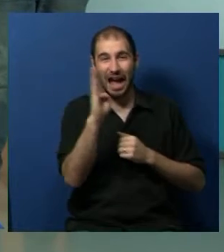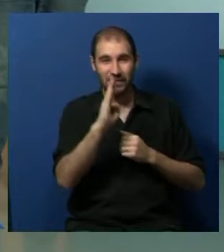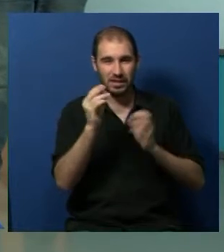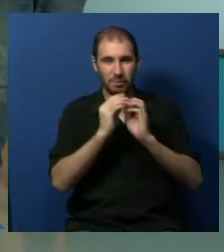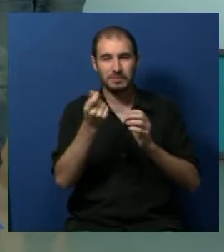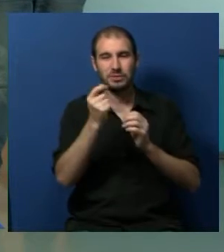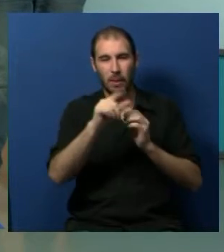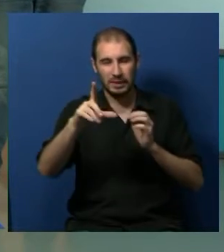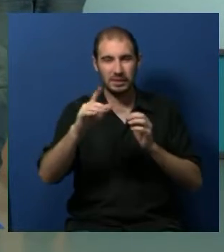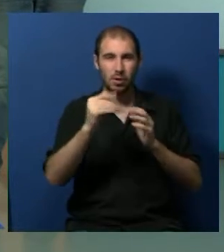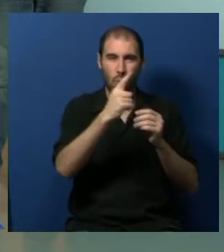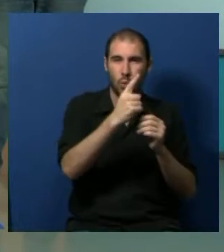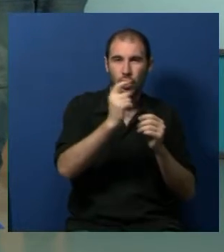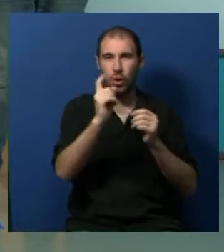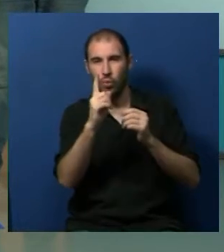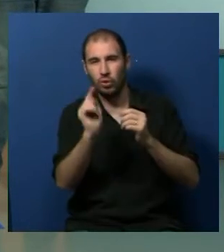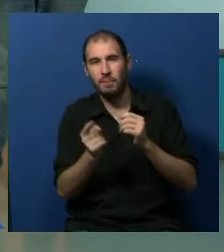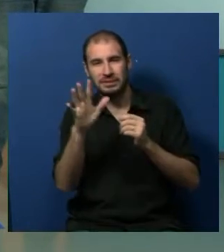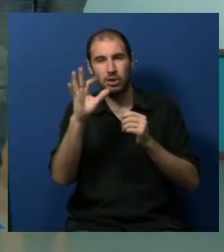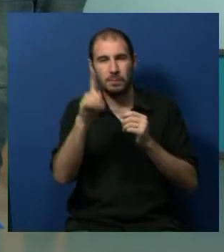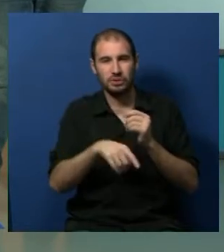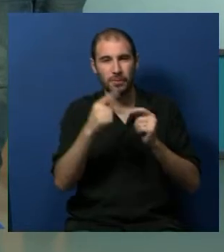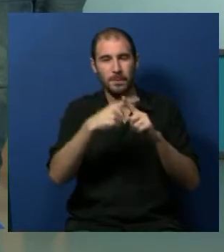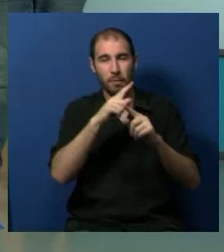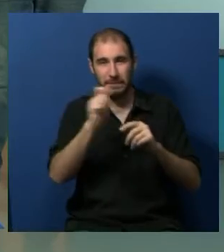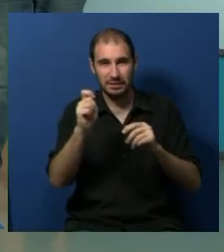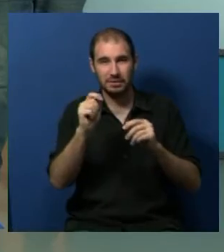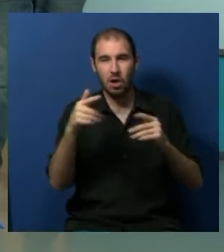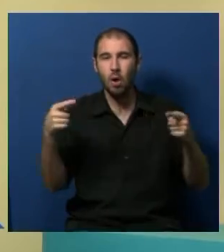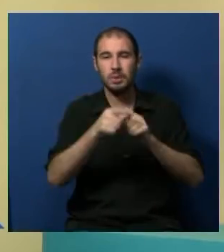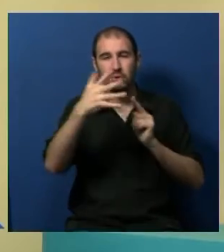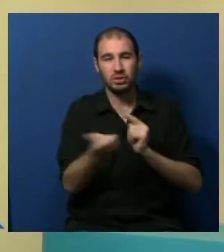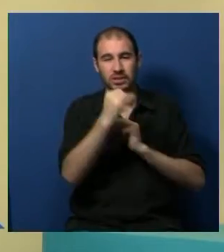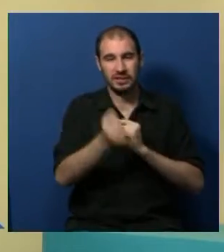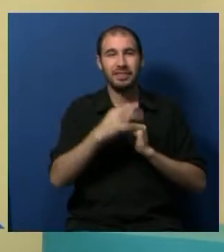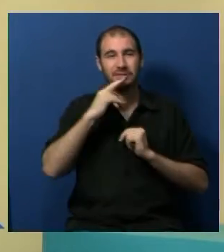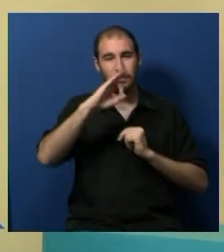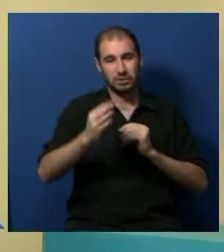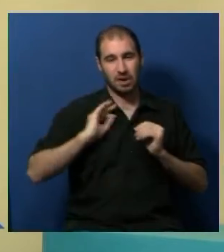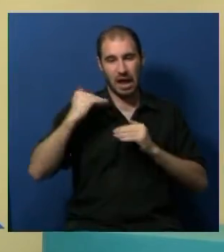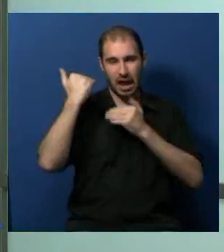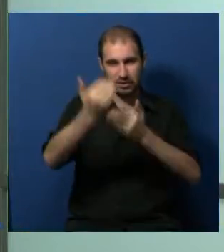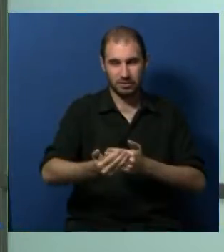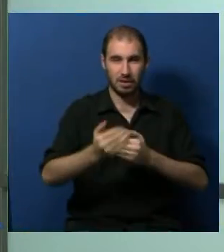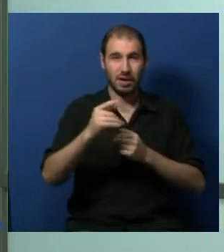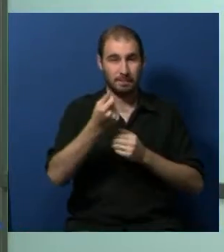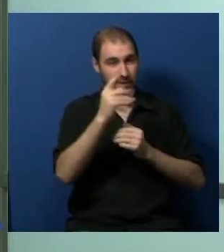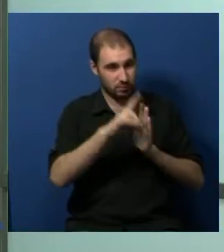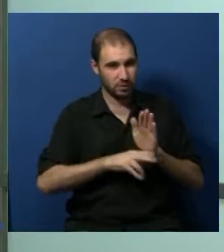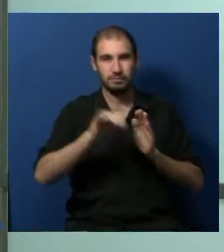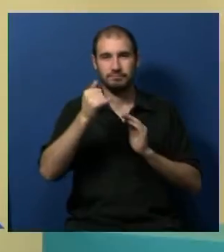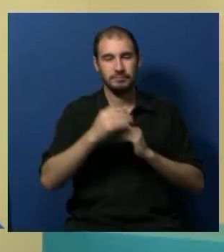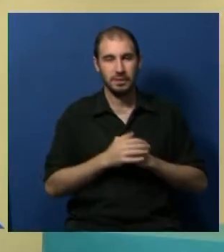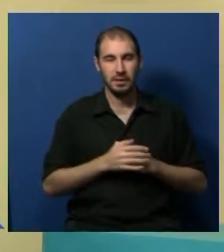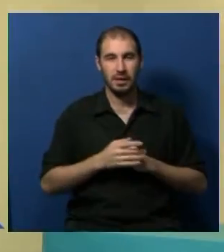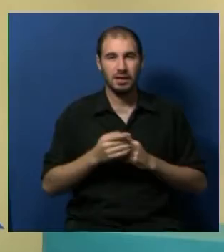inflación mensual fuese entre el 1 y el 1,5% mensual, llegaríamos a la meta de inflación del 17% anual. Proyectada en los presupuestos, por Exactamente,